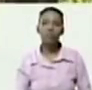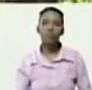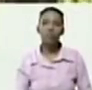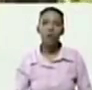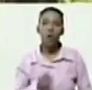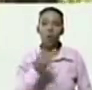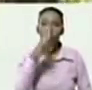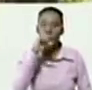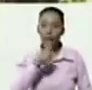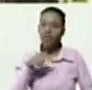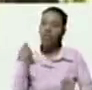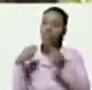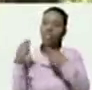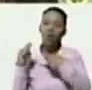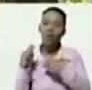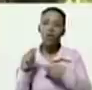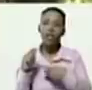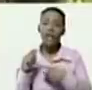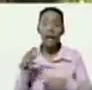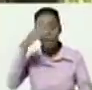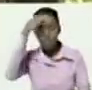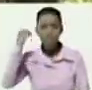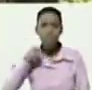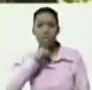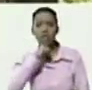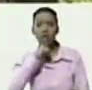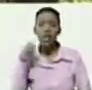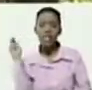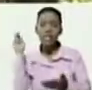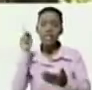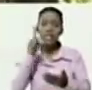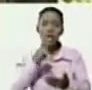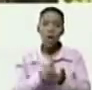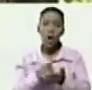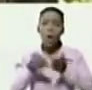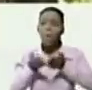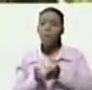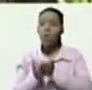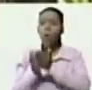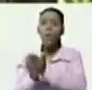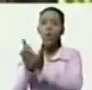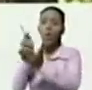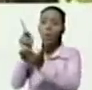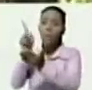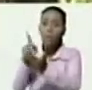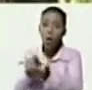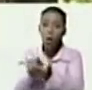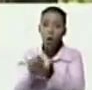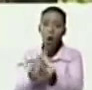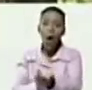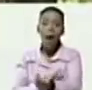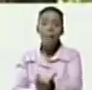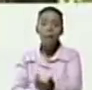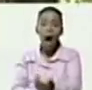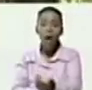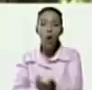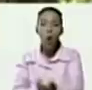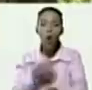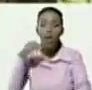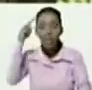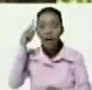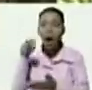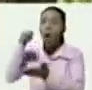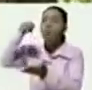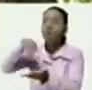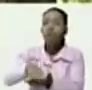¿Cuántos años nos vendieron a nosotros que Cristóbal Colón, cuando llegó a las costas, nuestros hermanos indígenas se arrodillaron ante